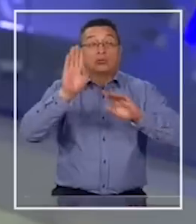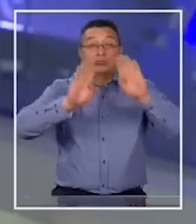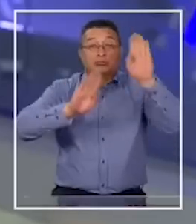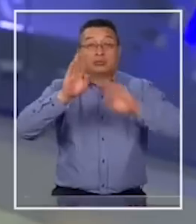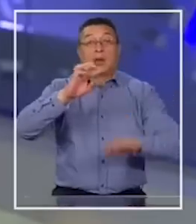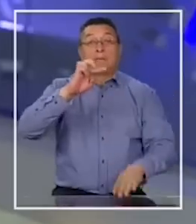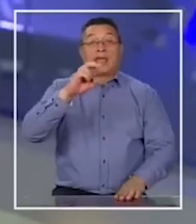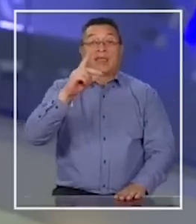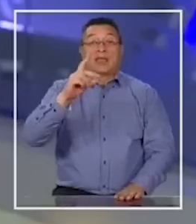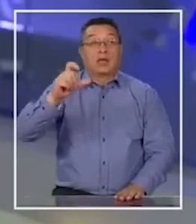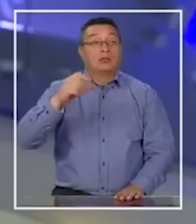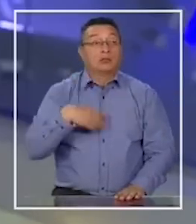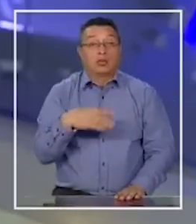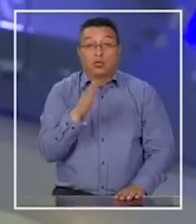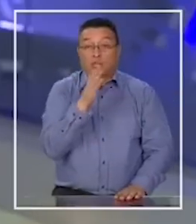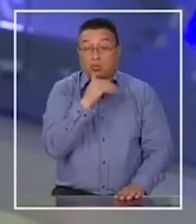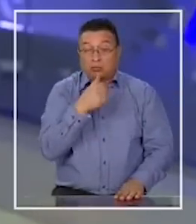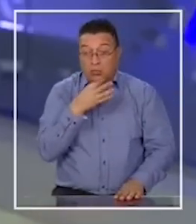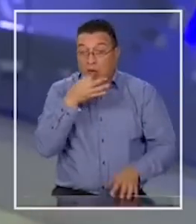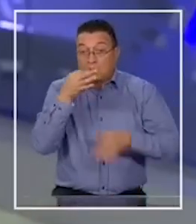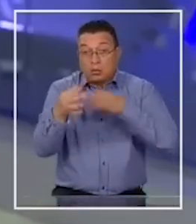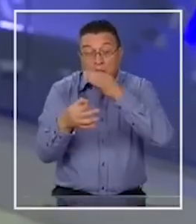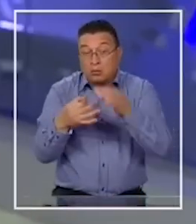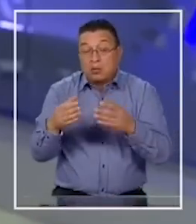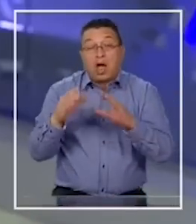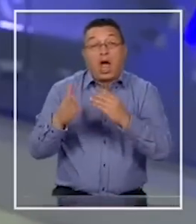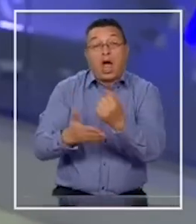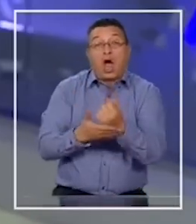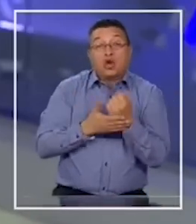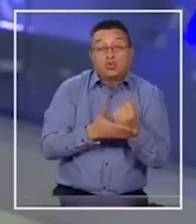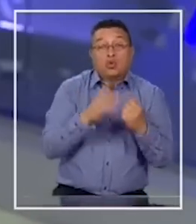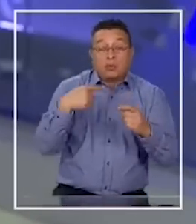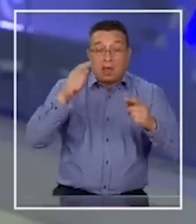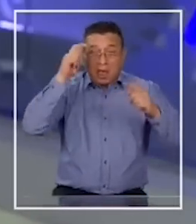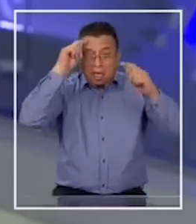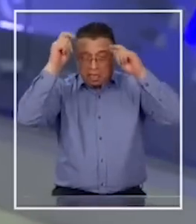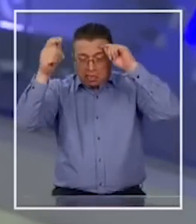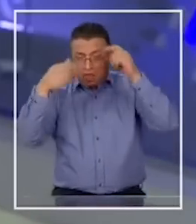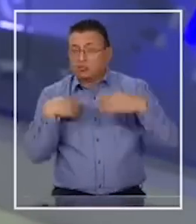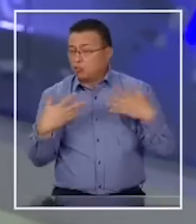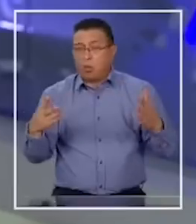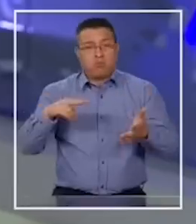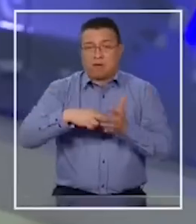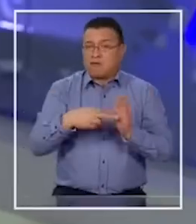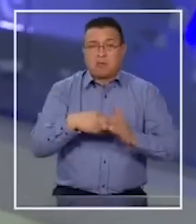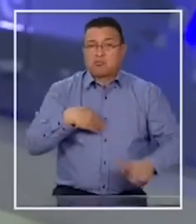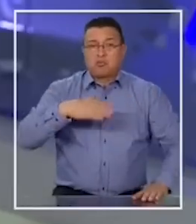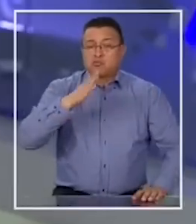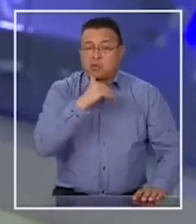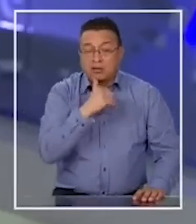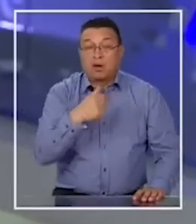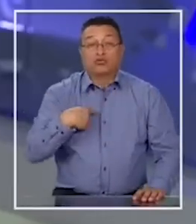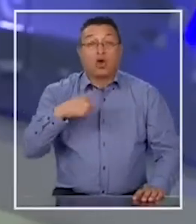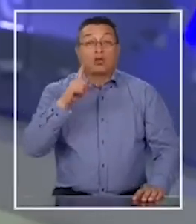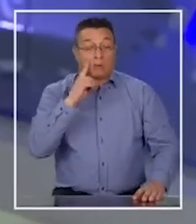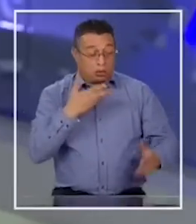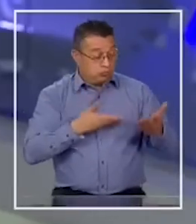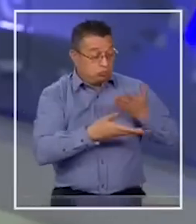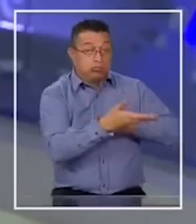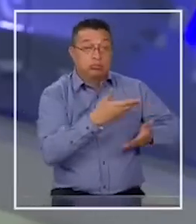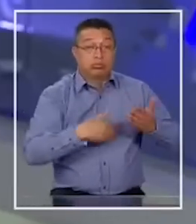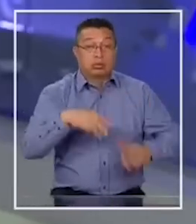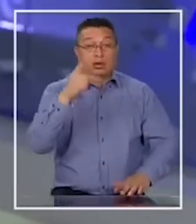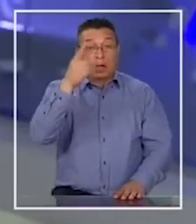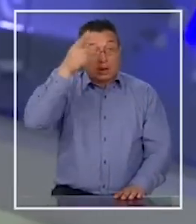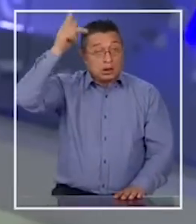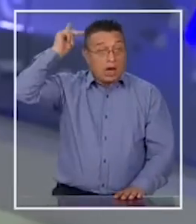pg no tengo ningún problema en darle alguna ayuda porque querían saber algunas ideas que yo tenía no tengo ningún problema y así también tengo muy buena relaciones con